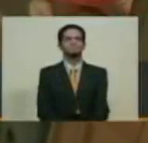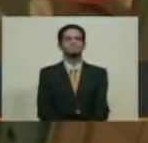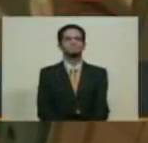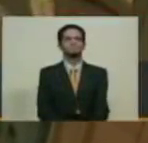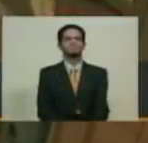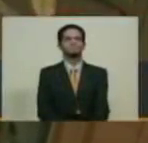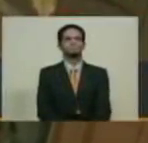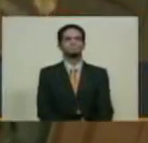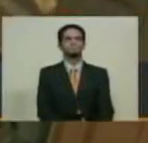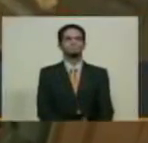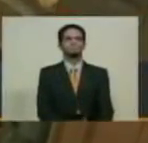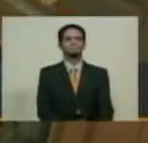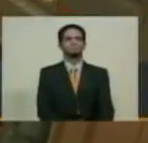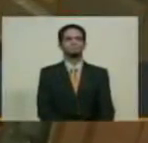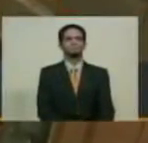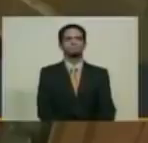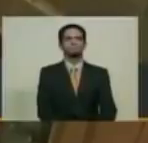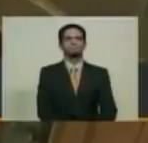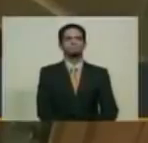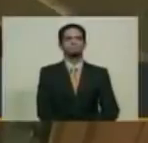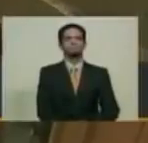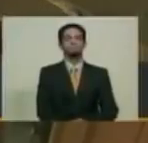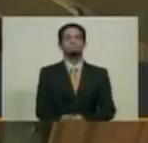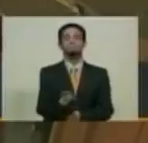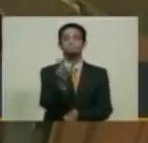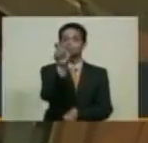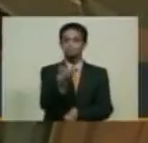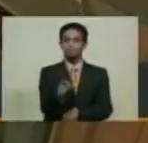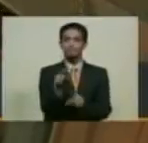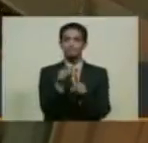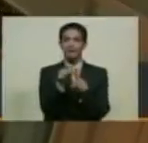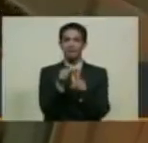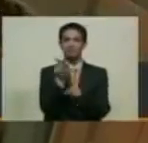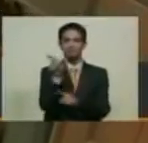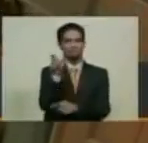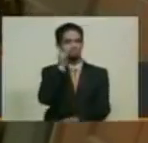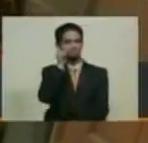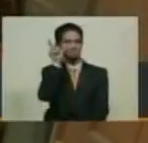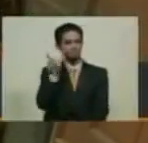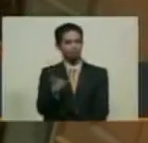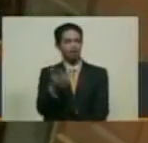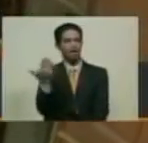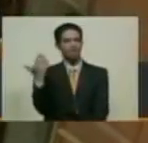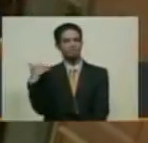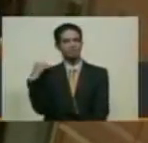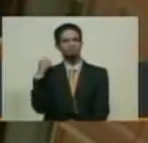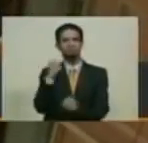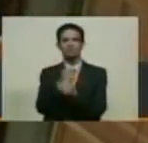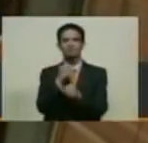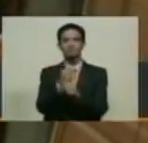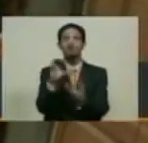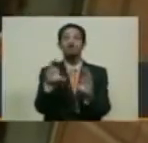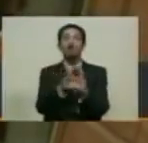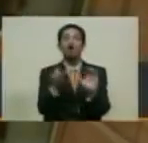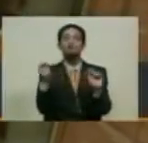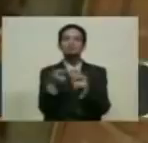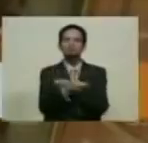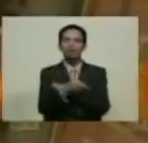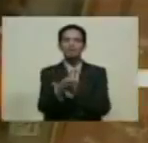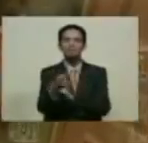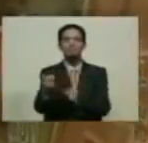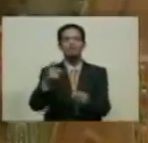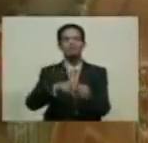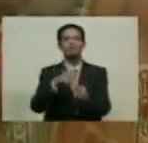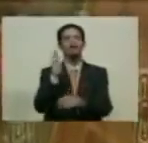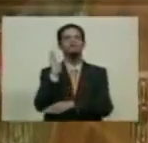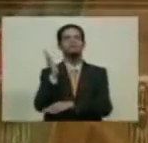Las palabras de Eduardo Piñate, quien hasta el día de hoy ha venido desempeñando funciones como constituyente de la Asamblea